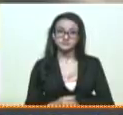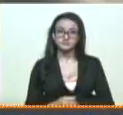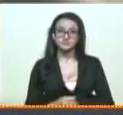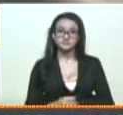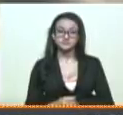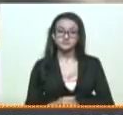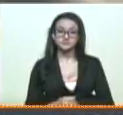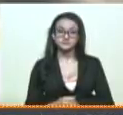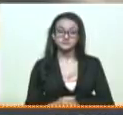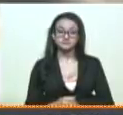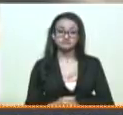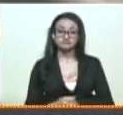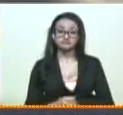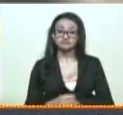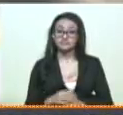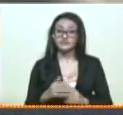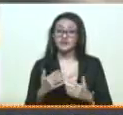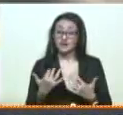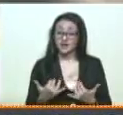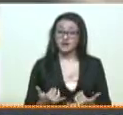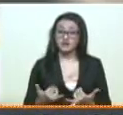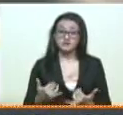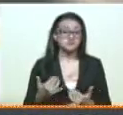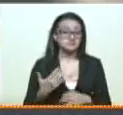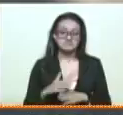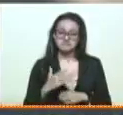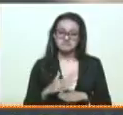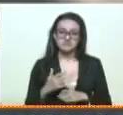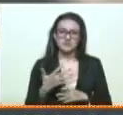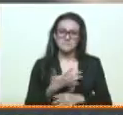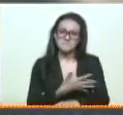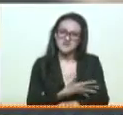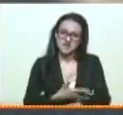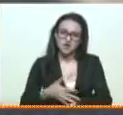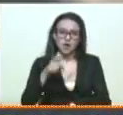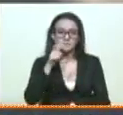Y aún así, millones salieron a votar.